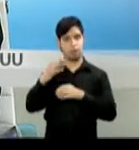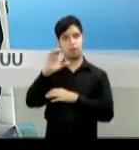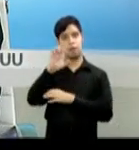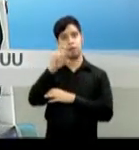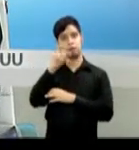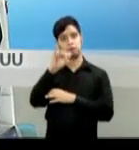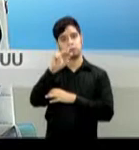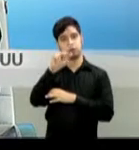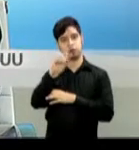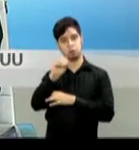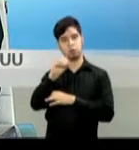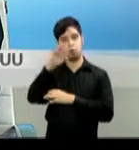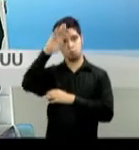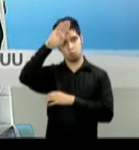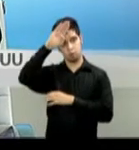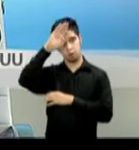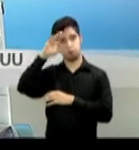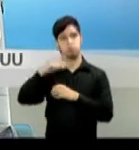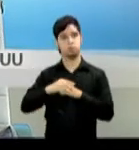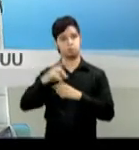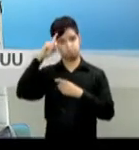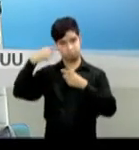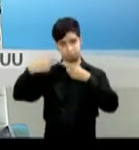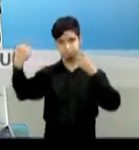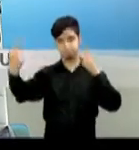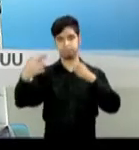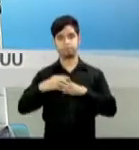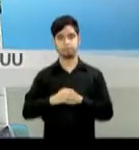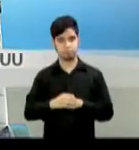seguir hablando en términos de que el embargo debe continuar hasta que no haya un